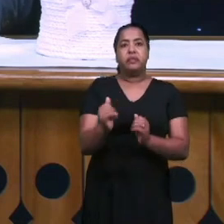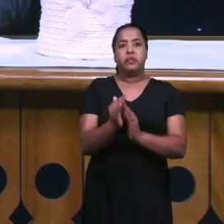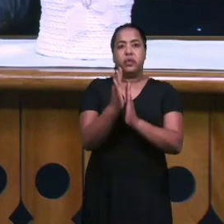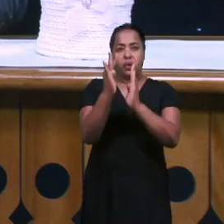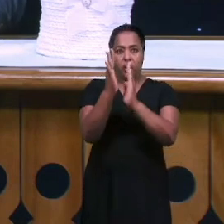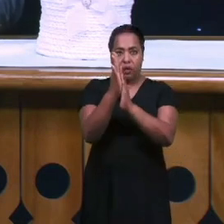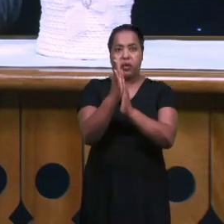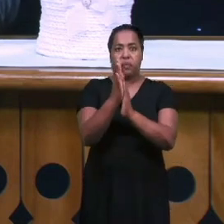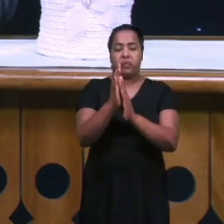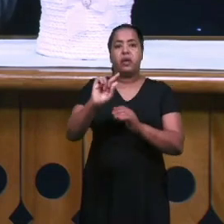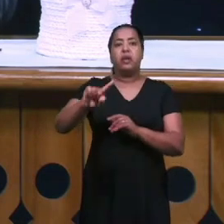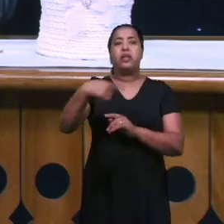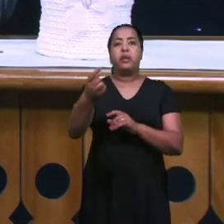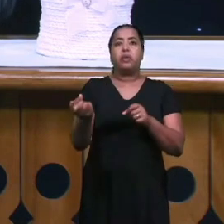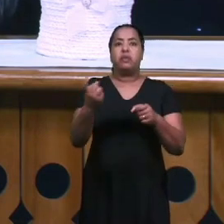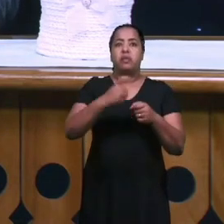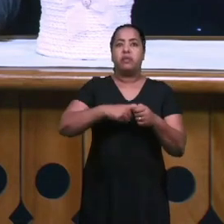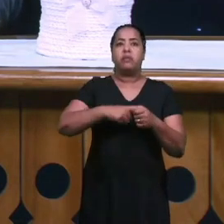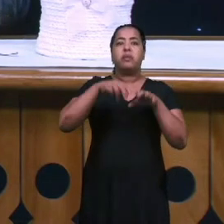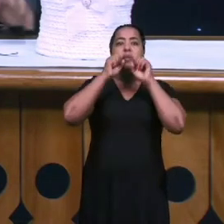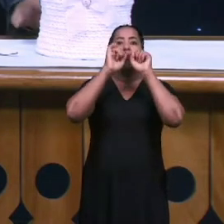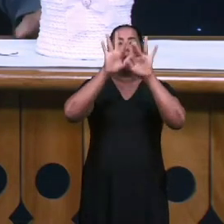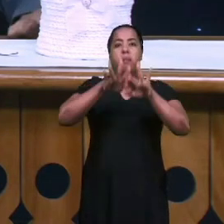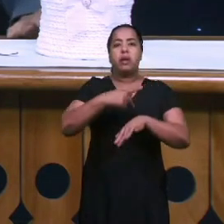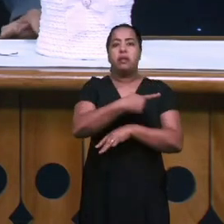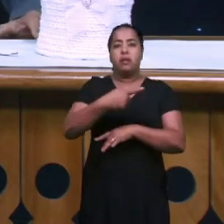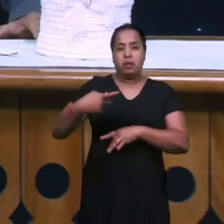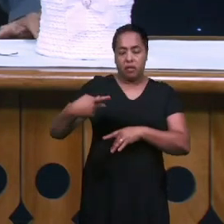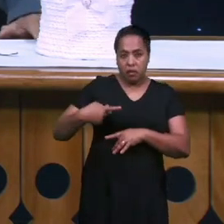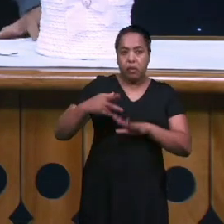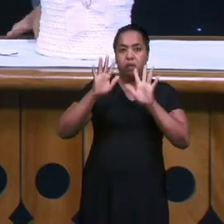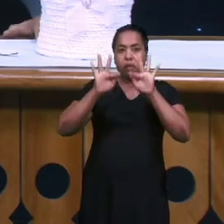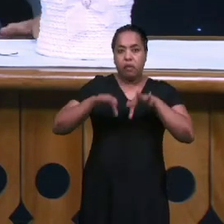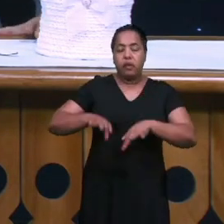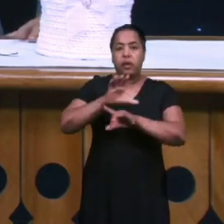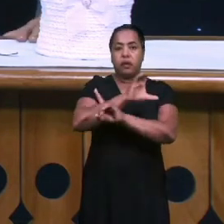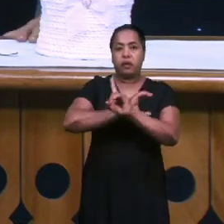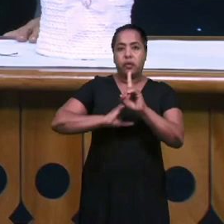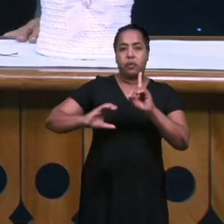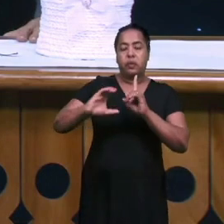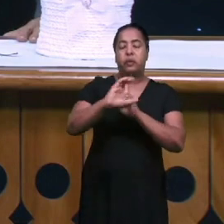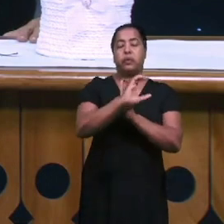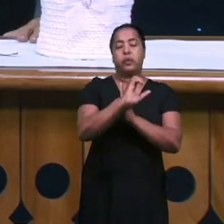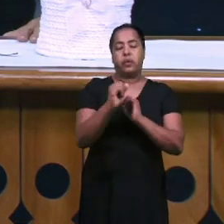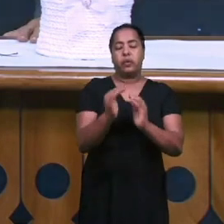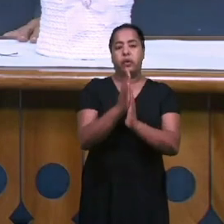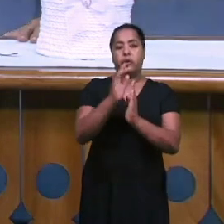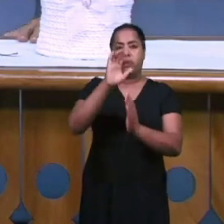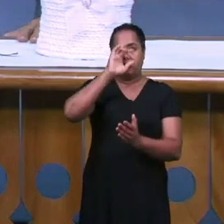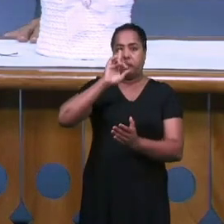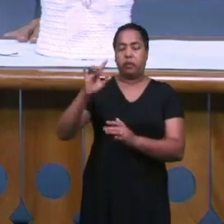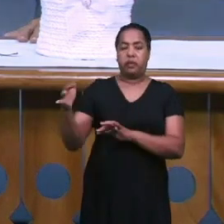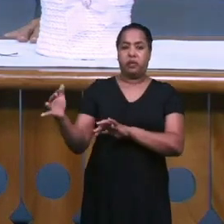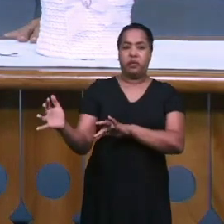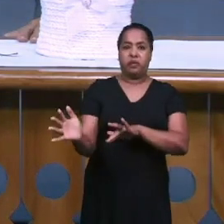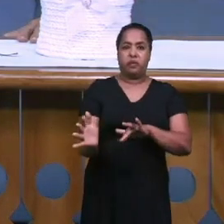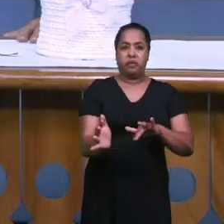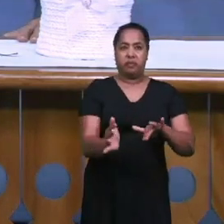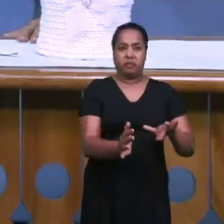una alabanza ahora y después cerraremos con la bendición apostólica terminando este culto. Alabado sea el nombre del